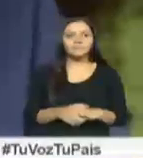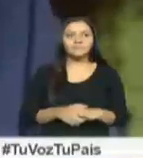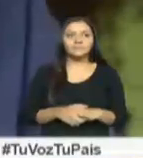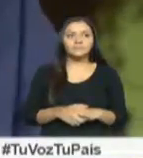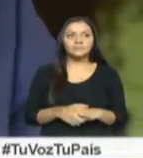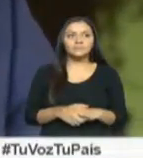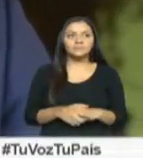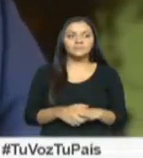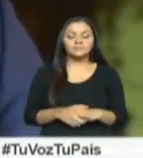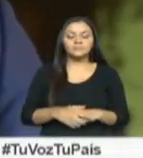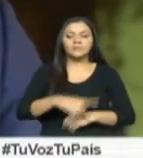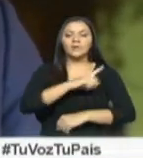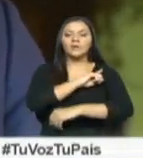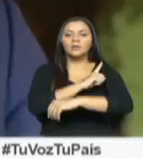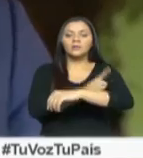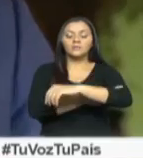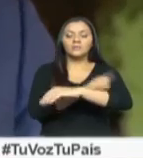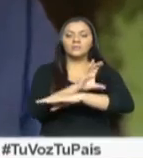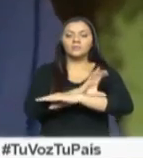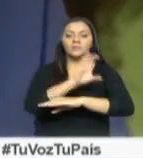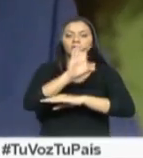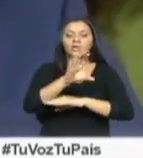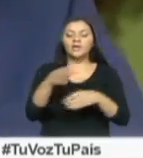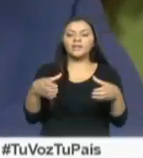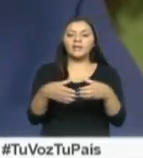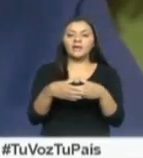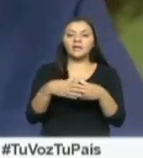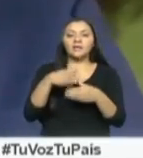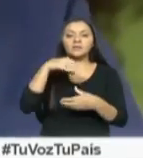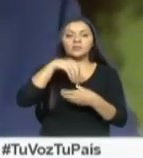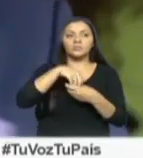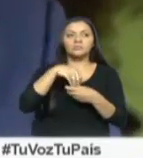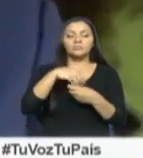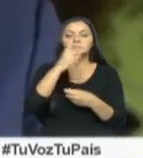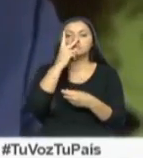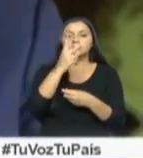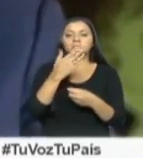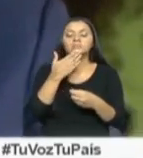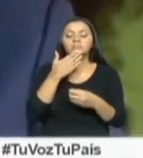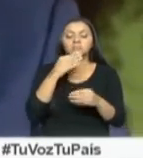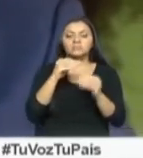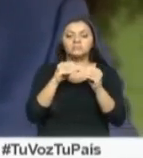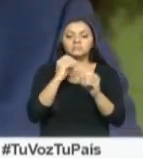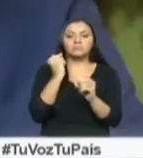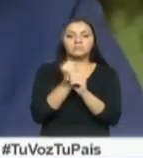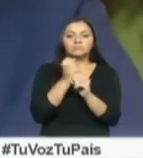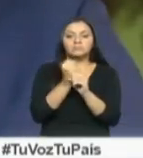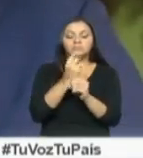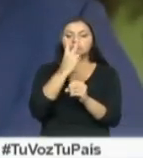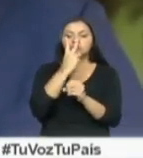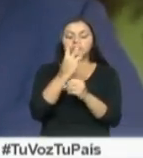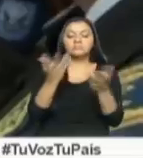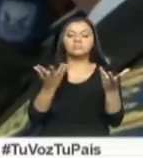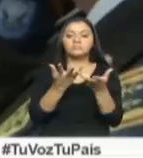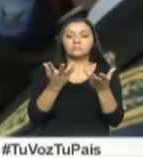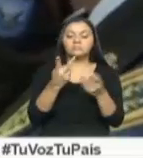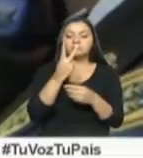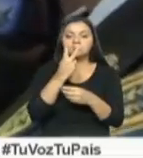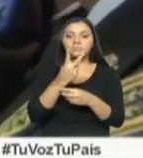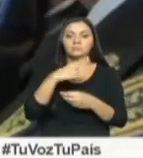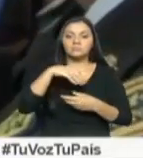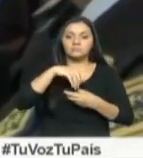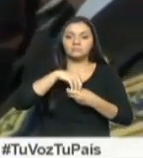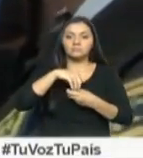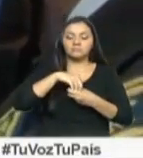Que fortalecerán de manera permanente y de manera contundente el trabajo y la lucha contra la delincuencia en